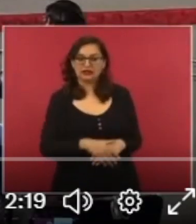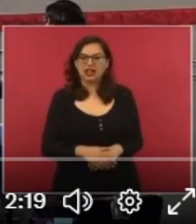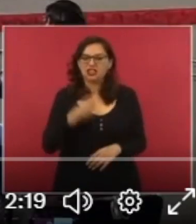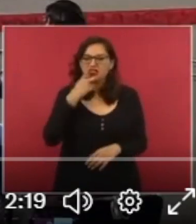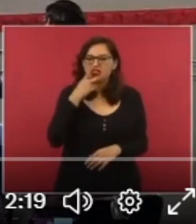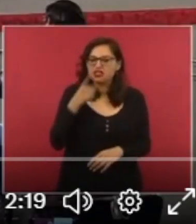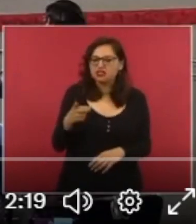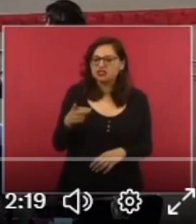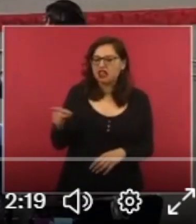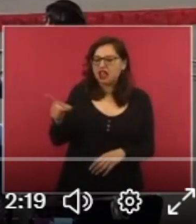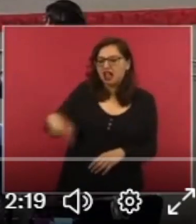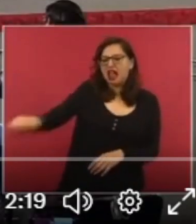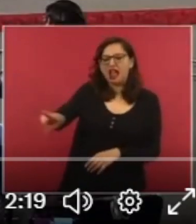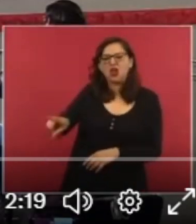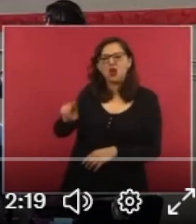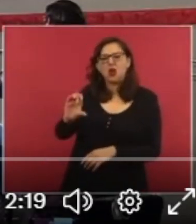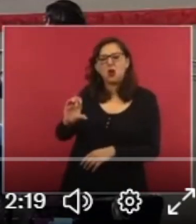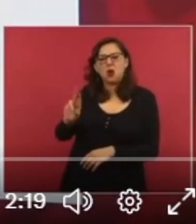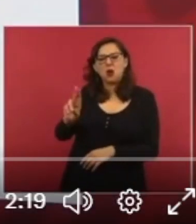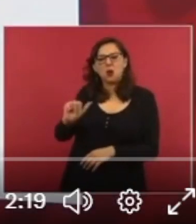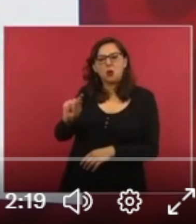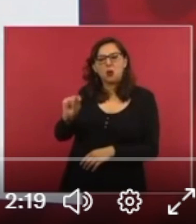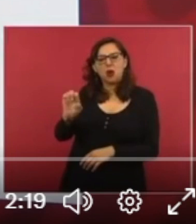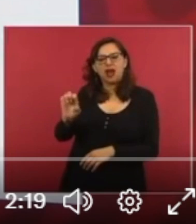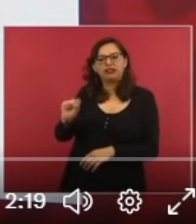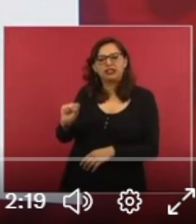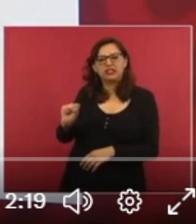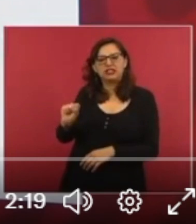Estos cuates. ¿Ves?